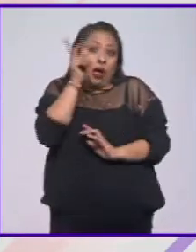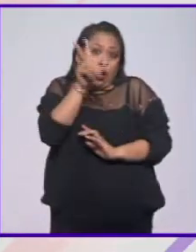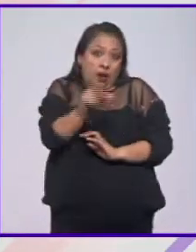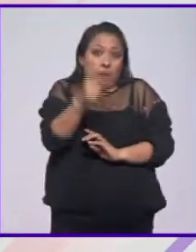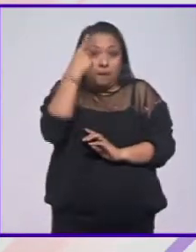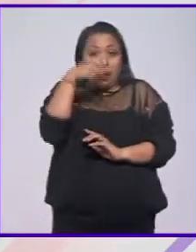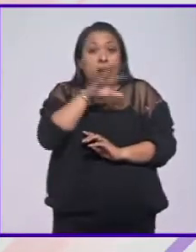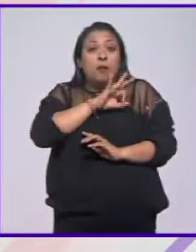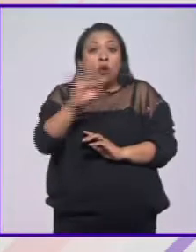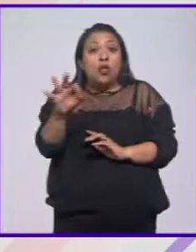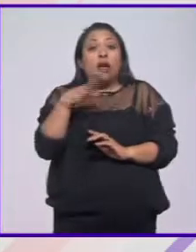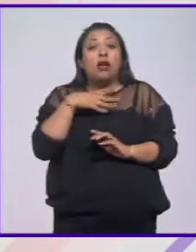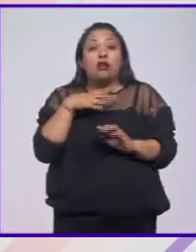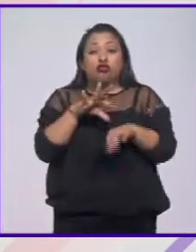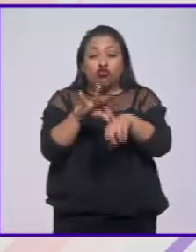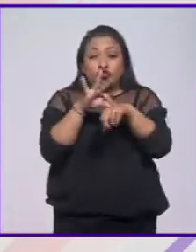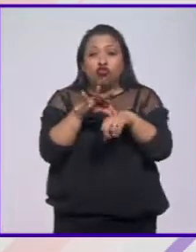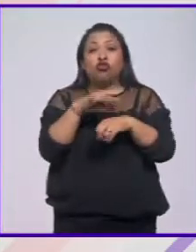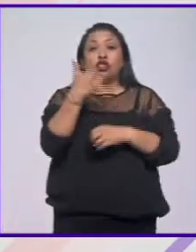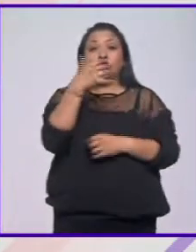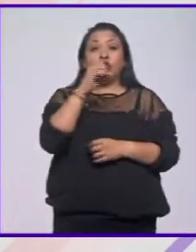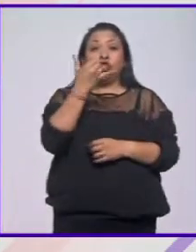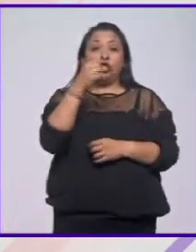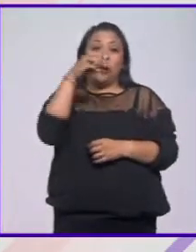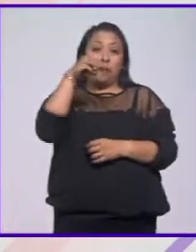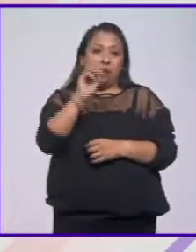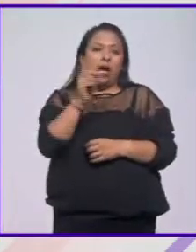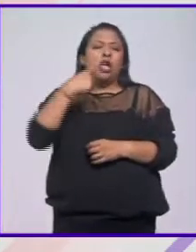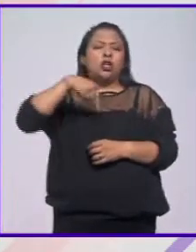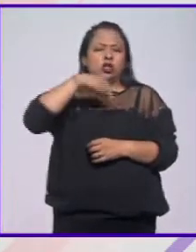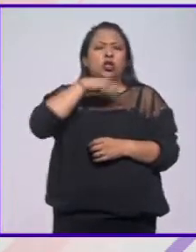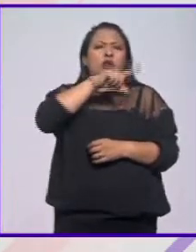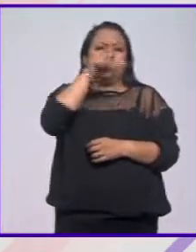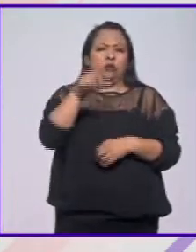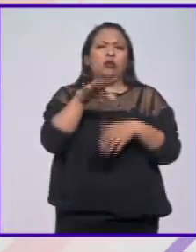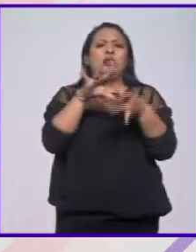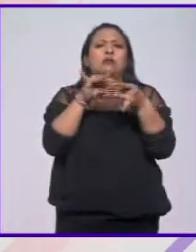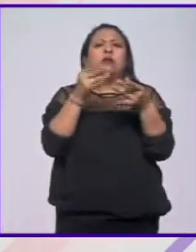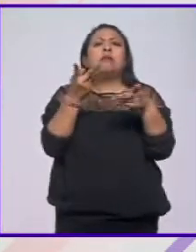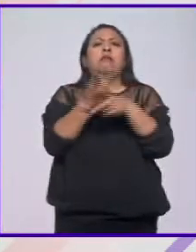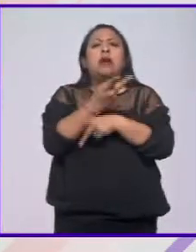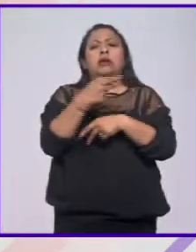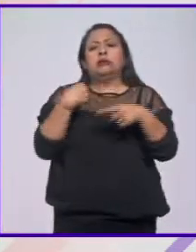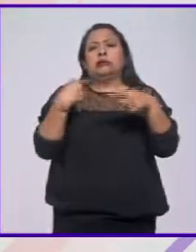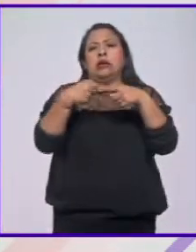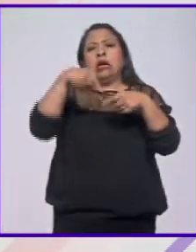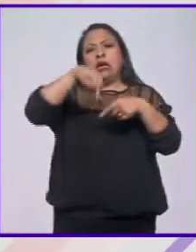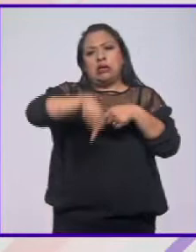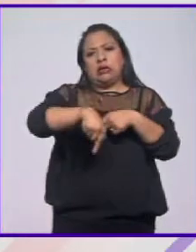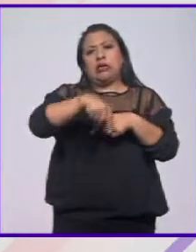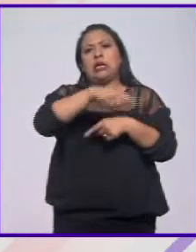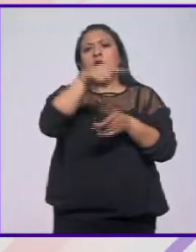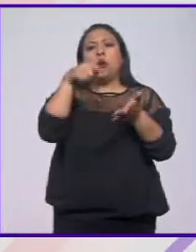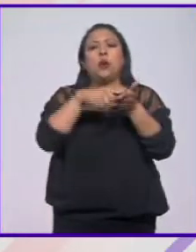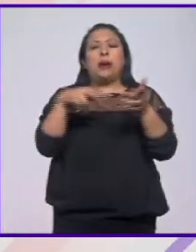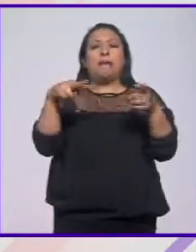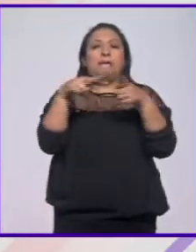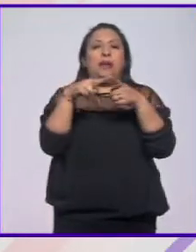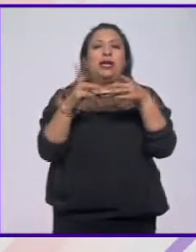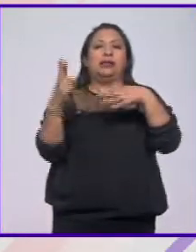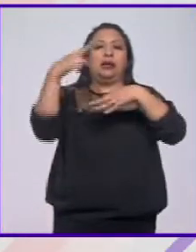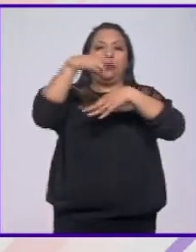para que podamos tener a Yo-Yo Ma en vivo. De cualquier forma, nosotros más adelante les comentamos qué es lo que ha ocurrido hasta el momento aquí en la Plaza de la